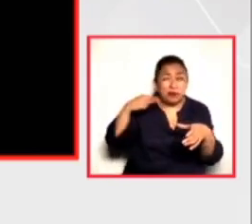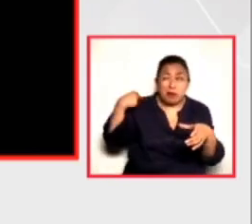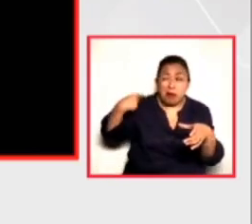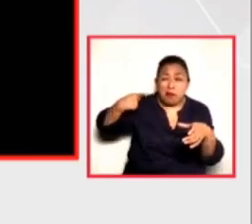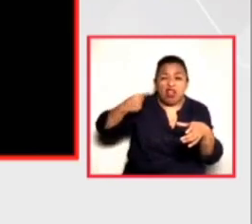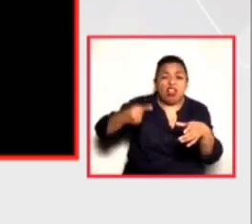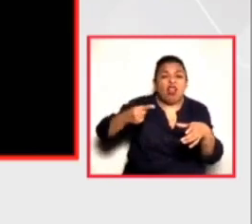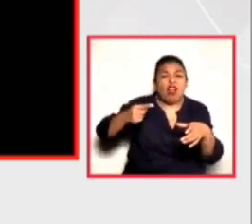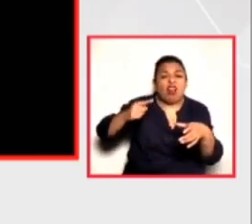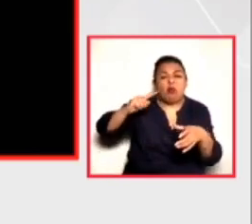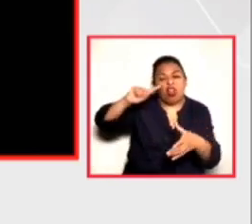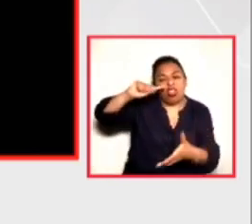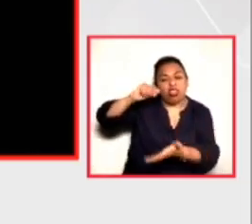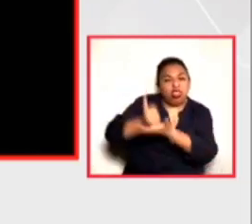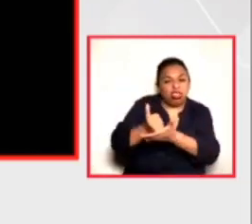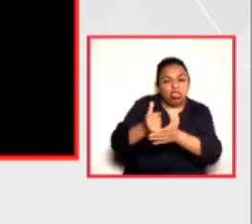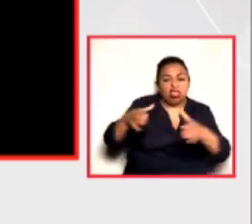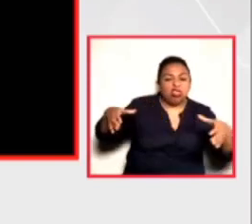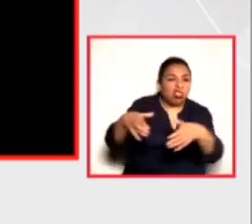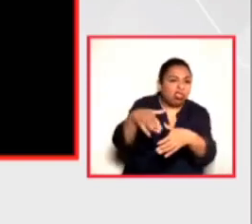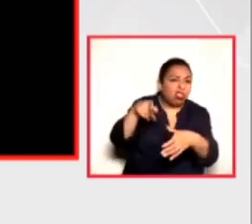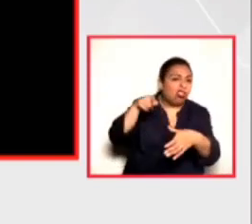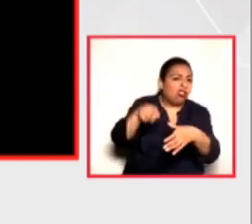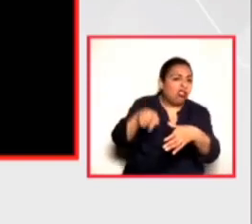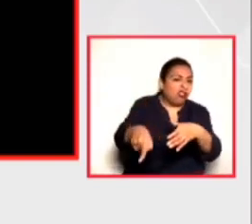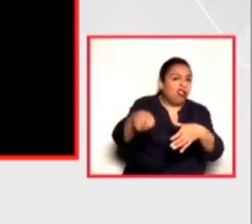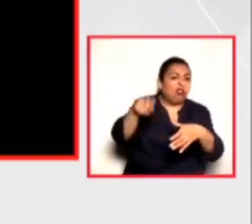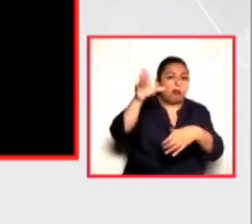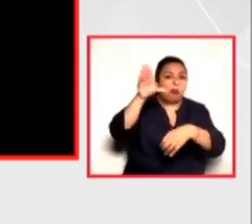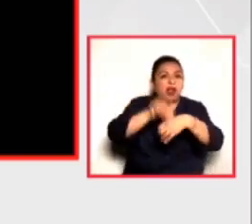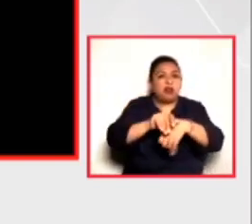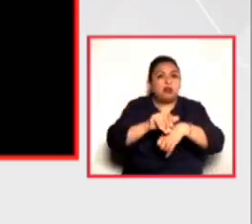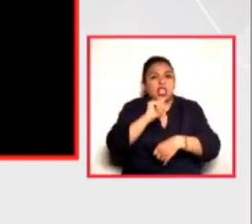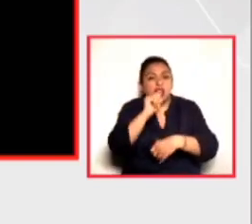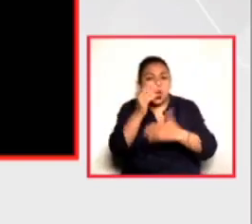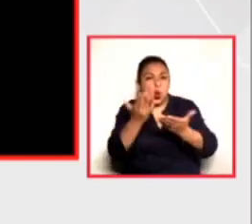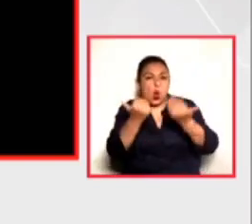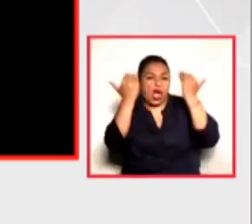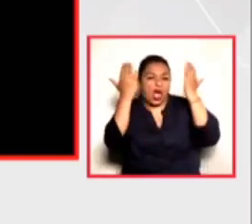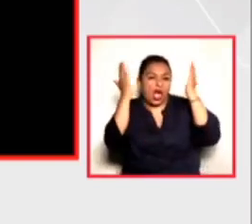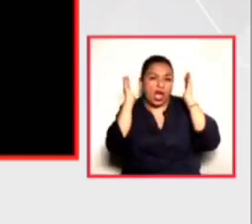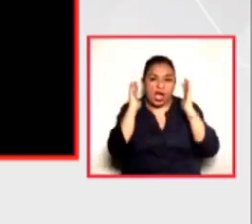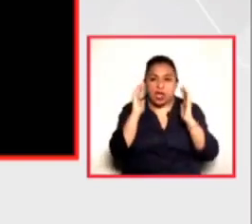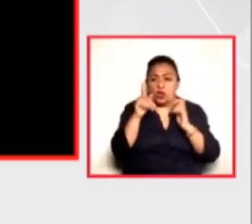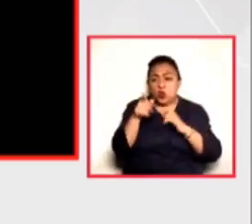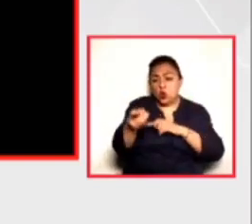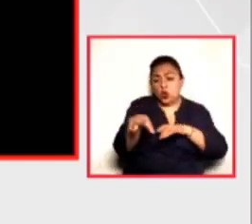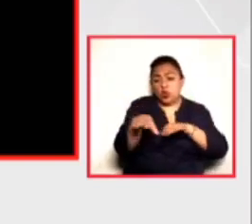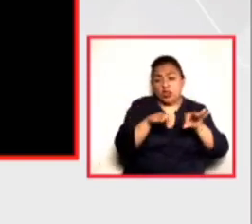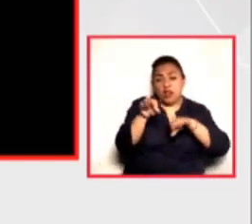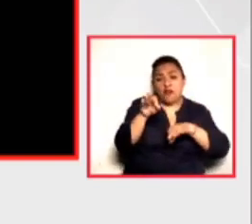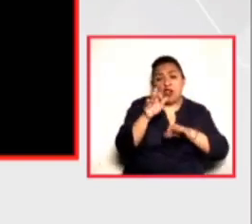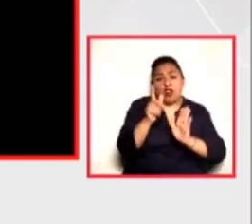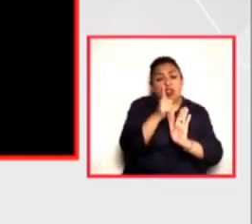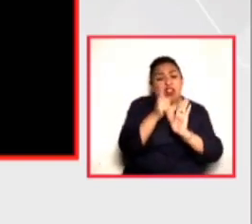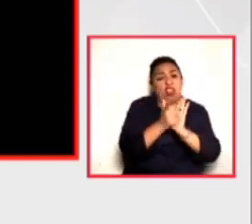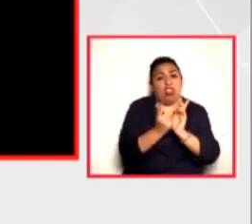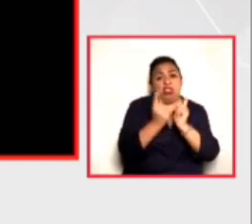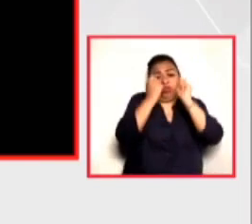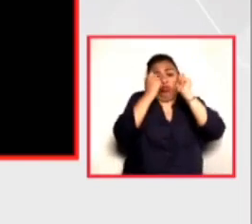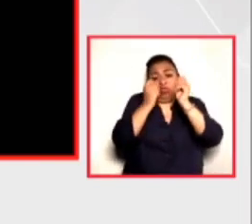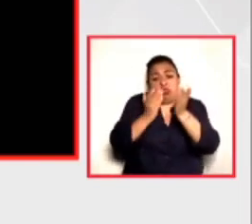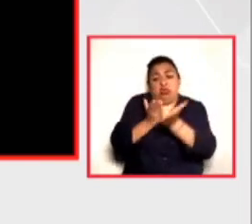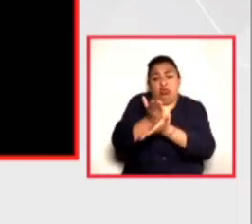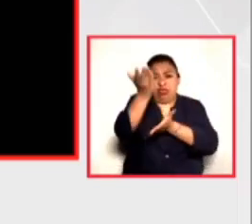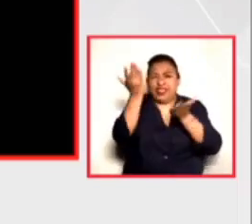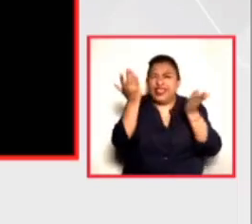estigmatizado de que estás sin permiso, ¿no? Estás operando fuera de la ley, o sea, toda esa